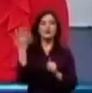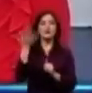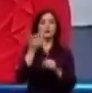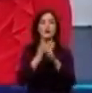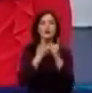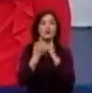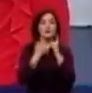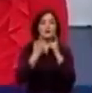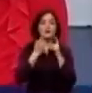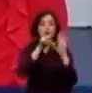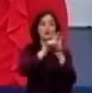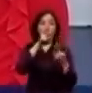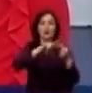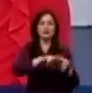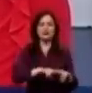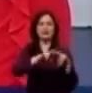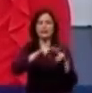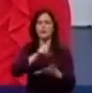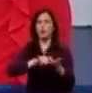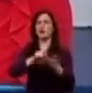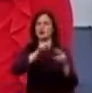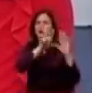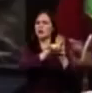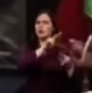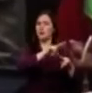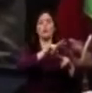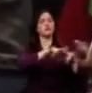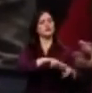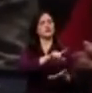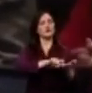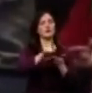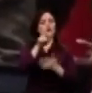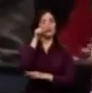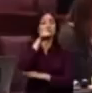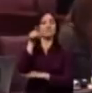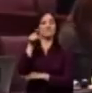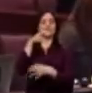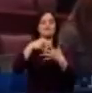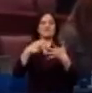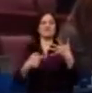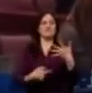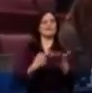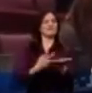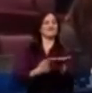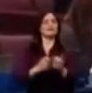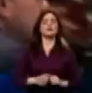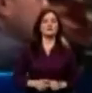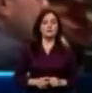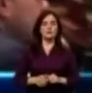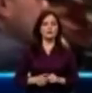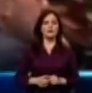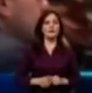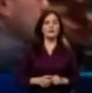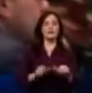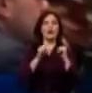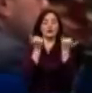la revisión de leyes aprobadas y la fiscalización. Las mociones para las autoridades fueron el espacio que buscaron